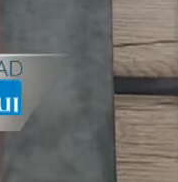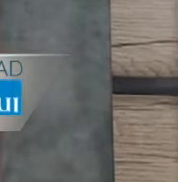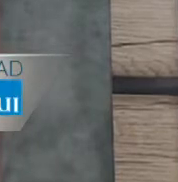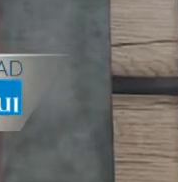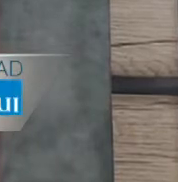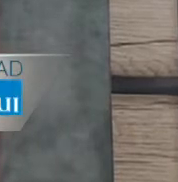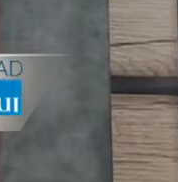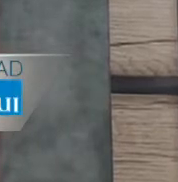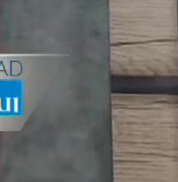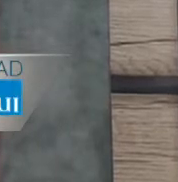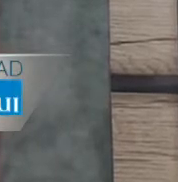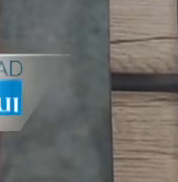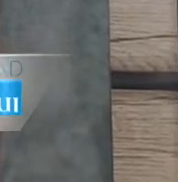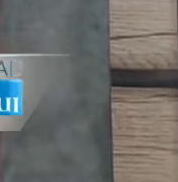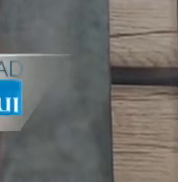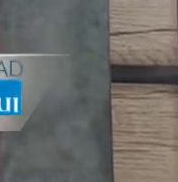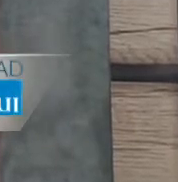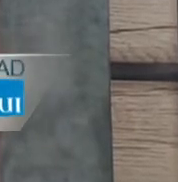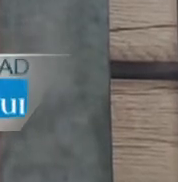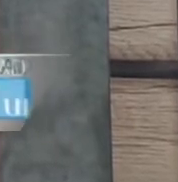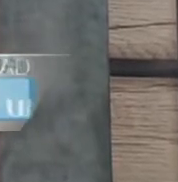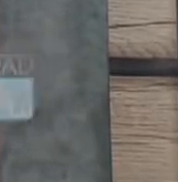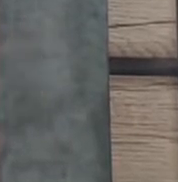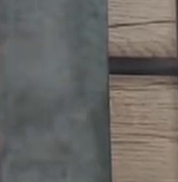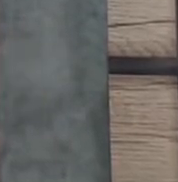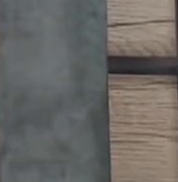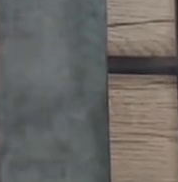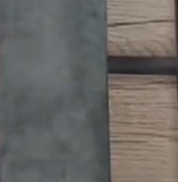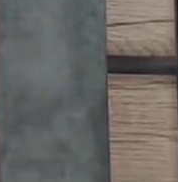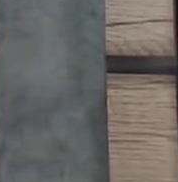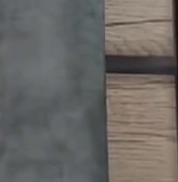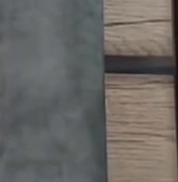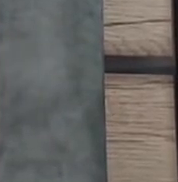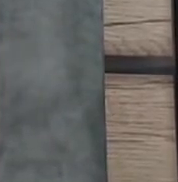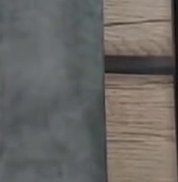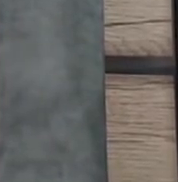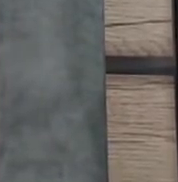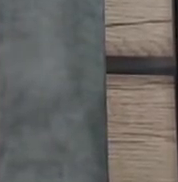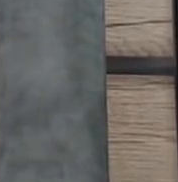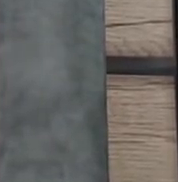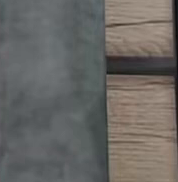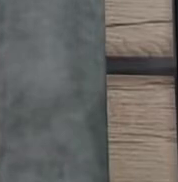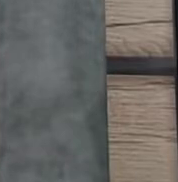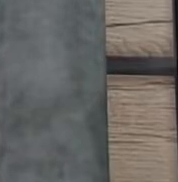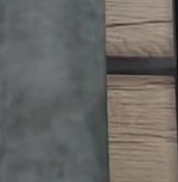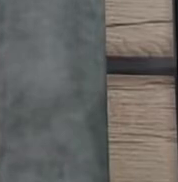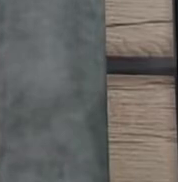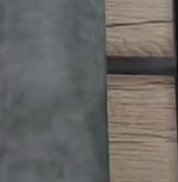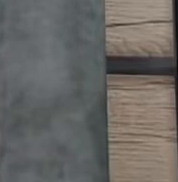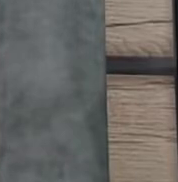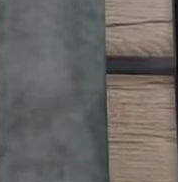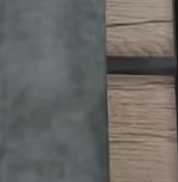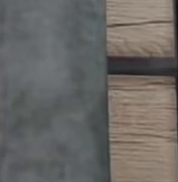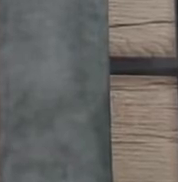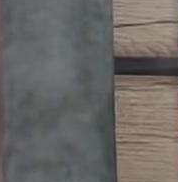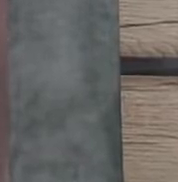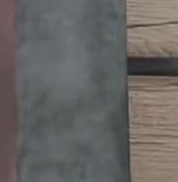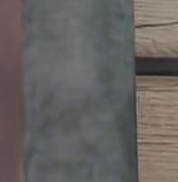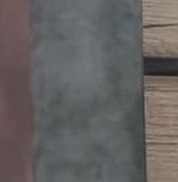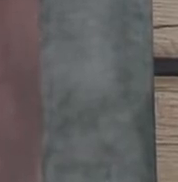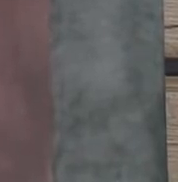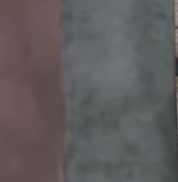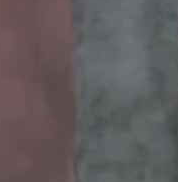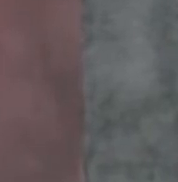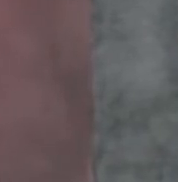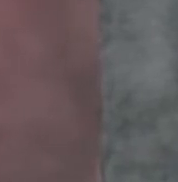Reyes Magos. El juguetón somos todos. ¿Tú ya participaste? ¿No? Acércate a tu TV Azteca en toda la República Mexicana o ven a la de la